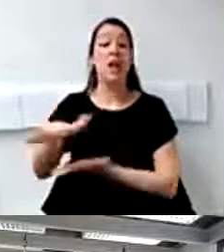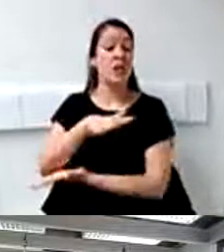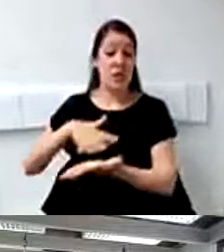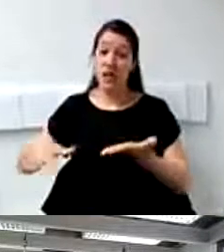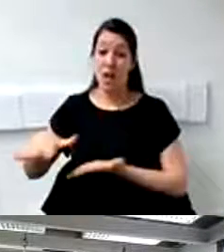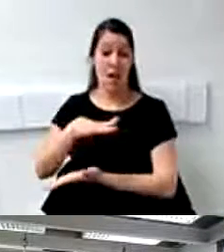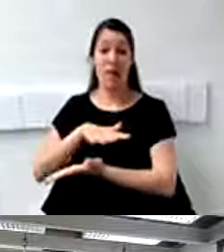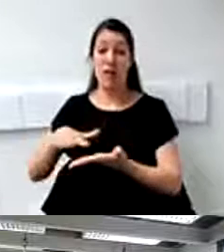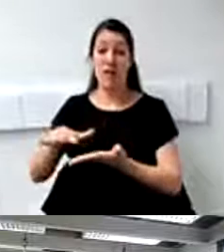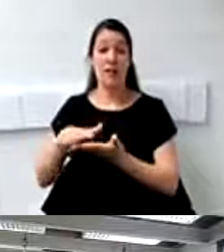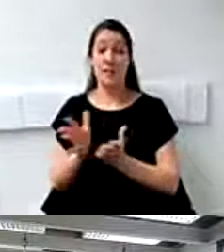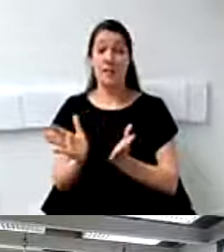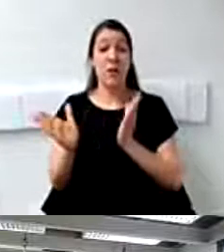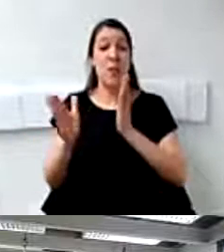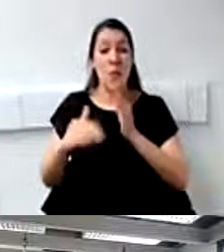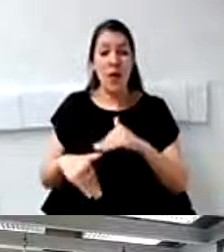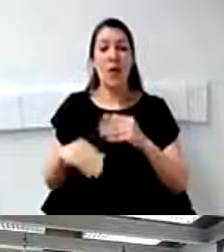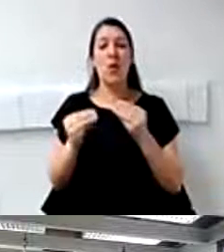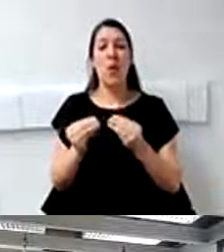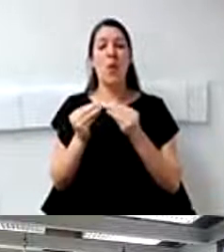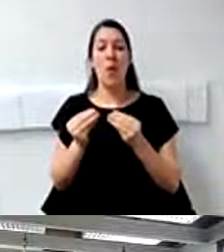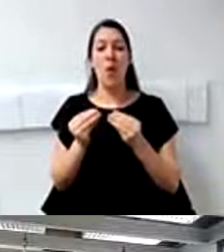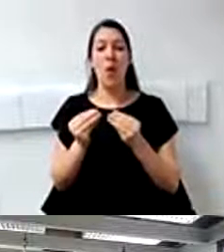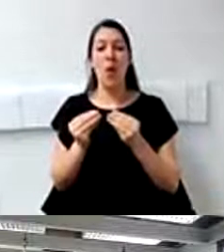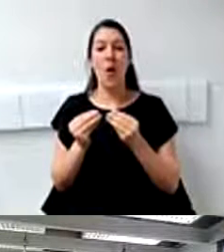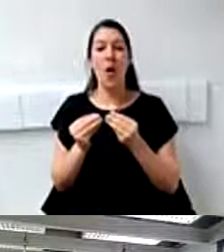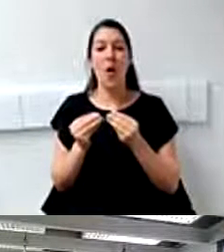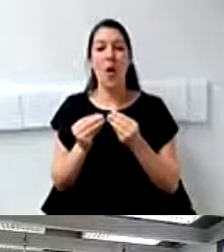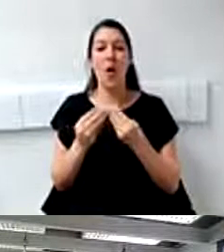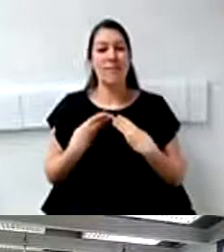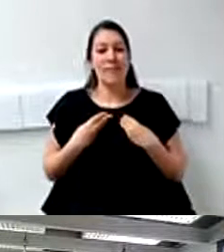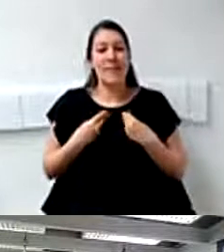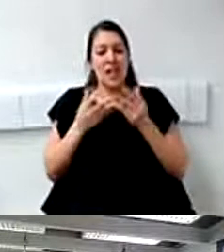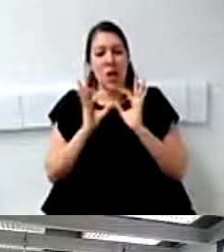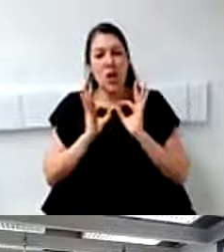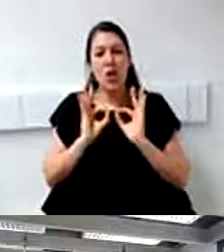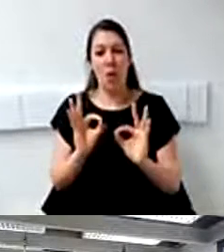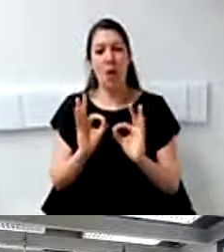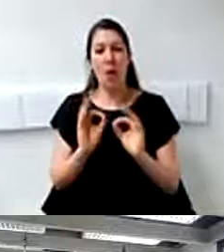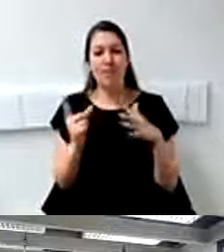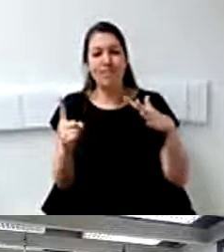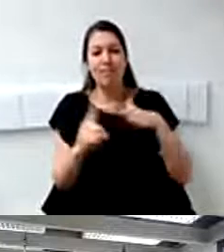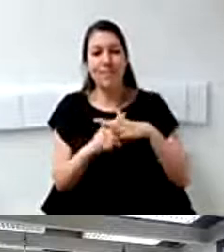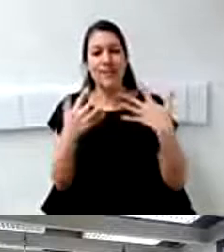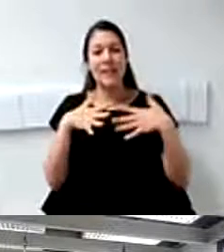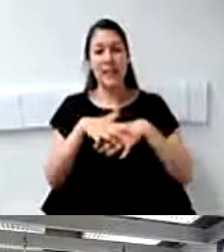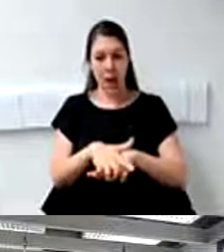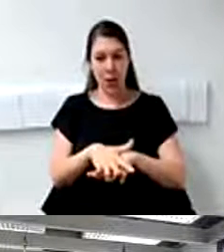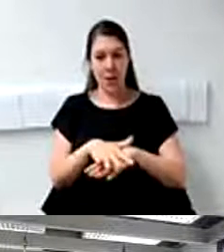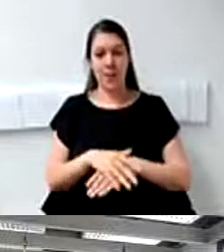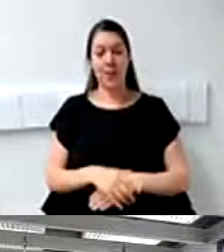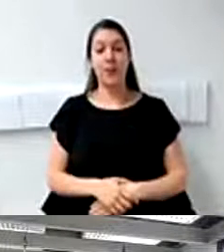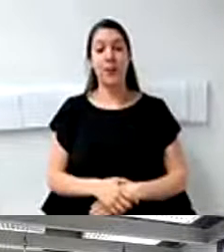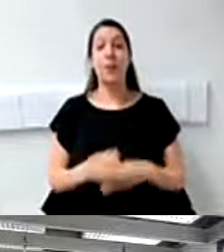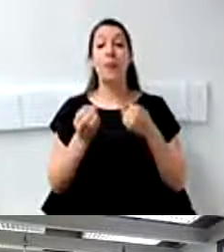permite adecuarse dentro de la situación que le toca vivir. Abrimos una